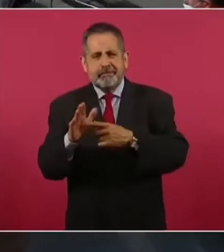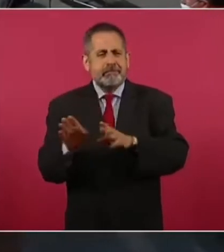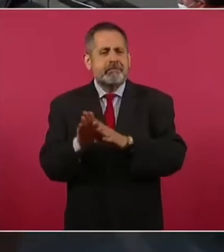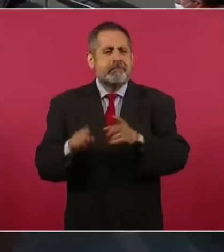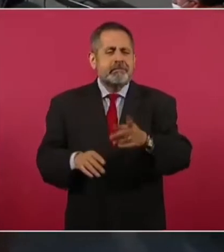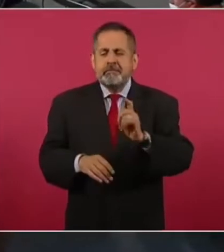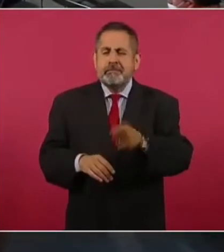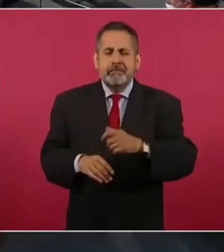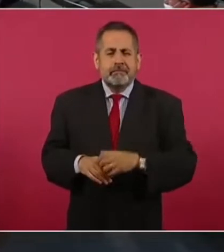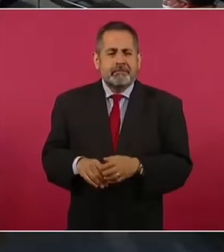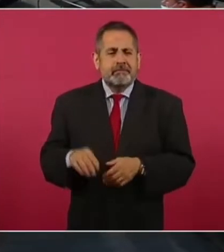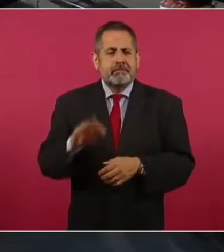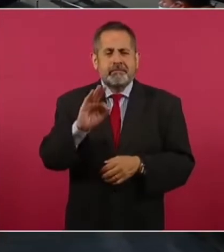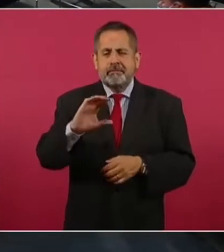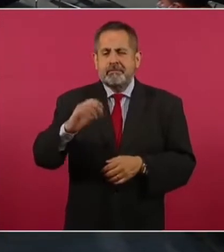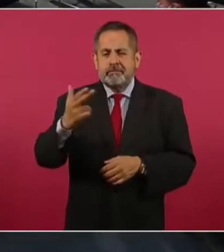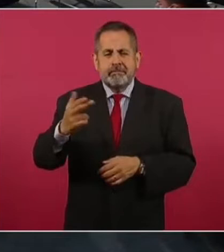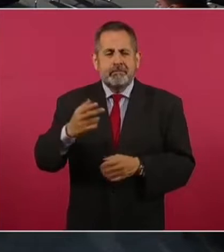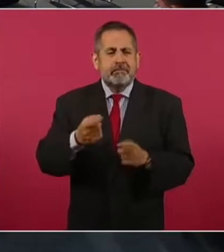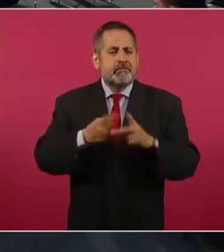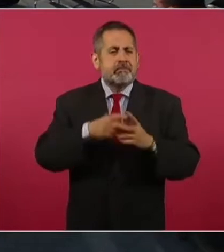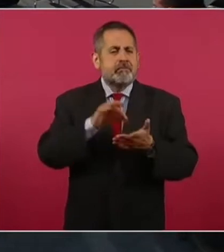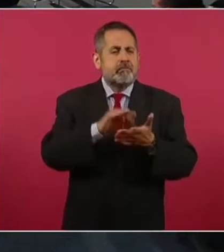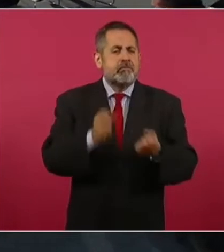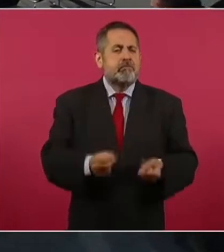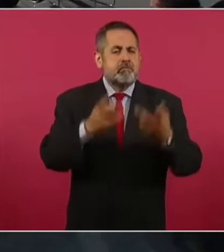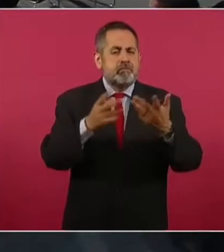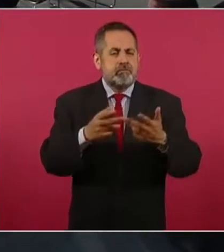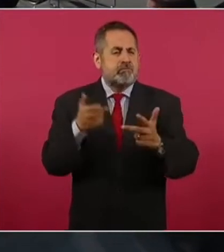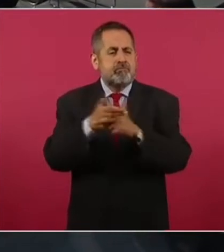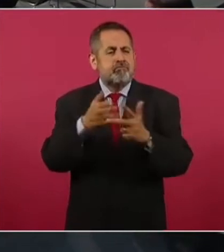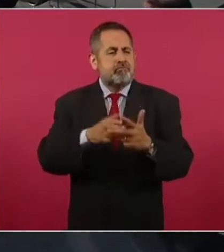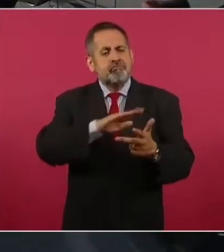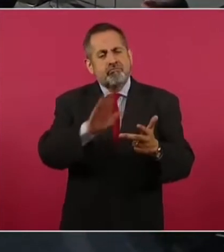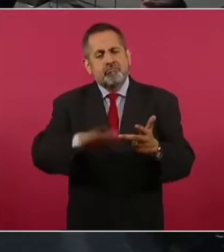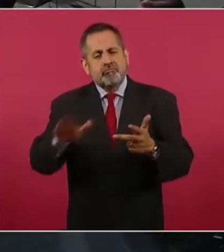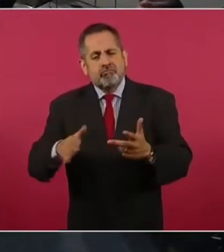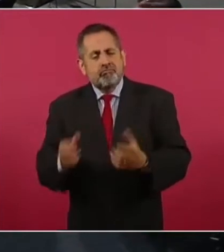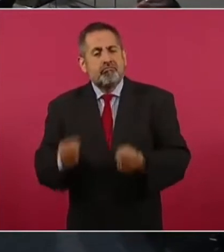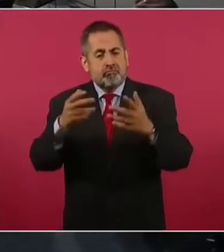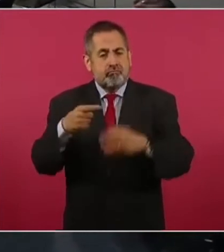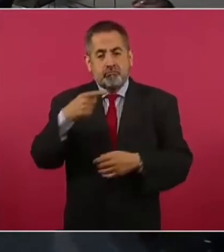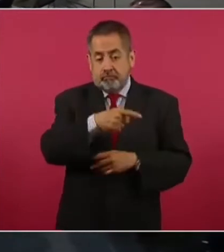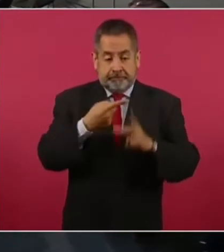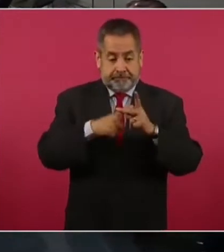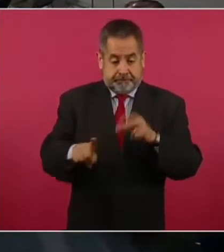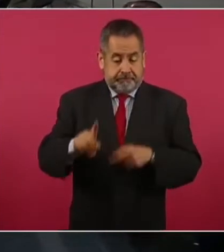cómo agarró Calderón el gobierno? ¿Cuántos homicidios habían cuando él